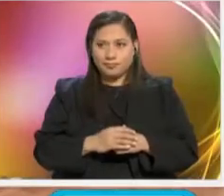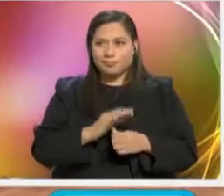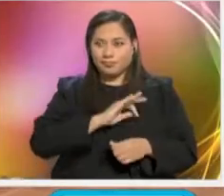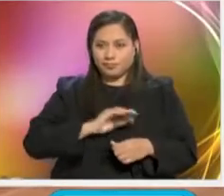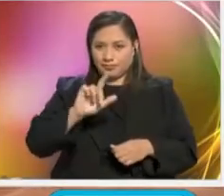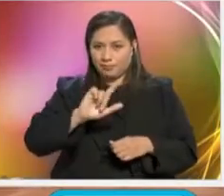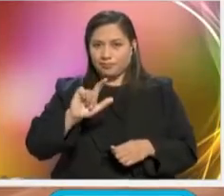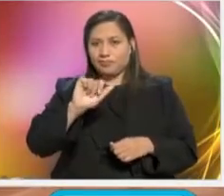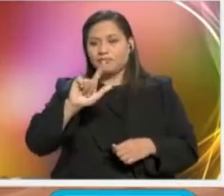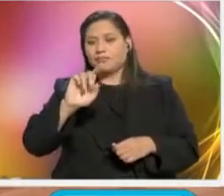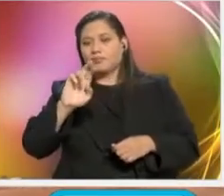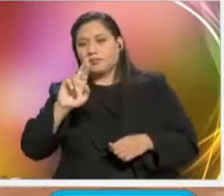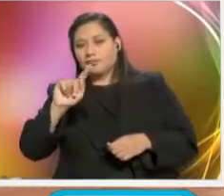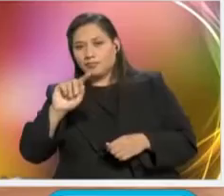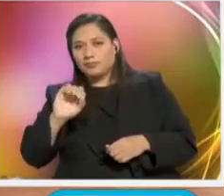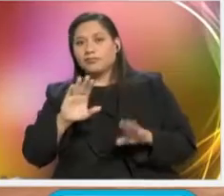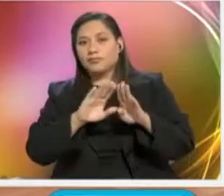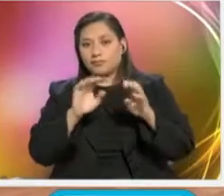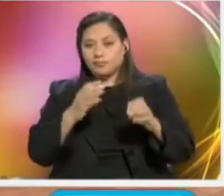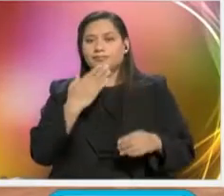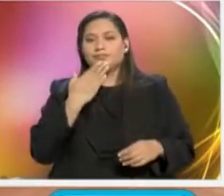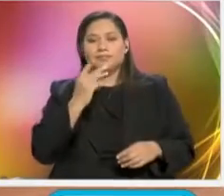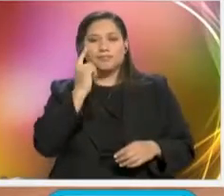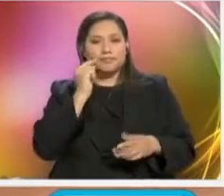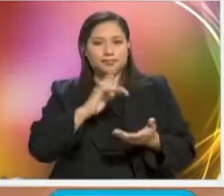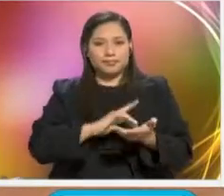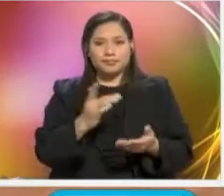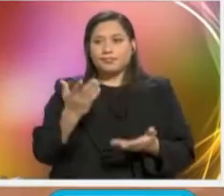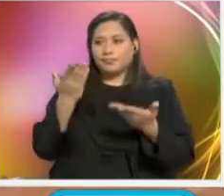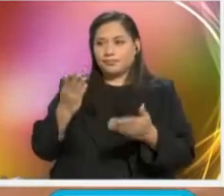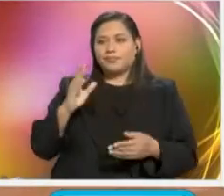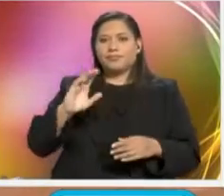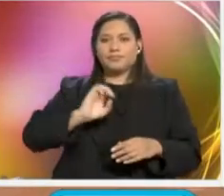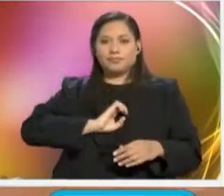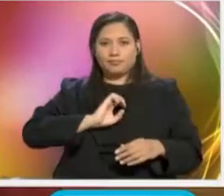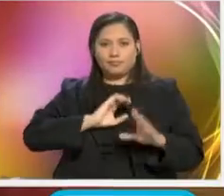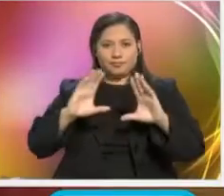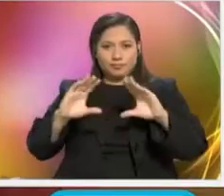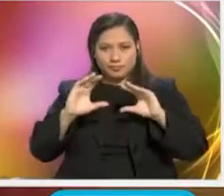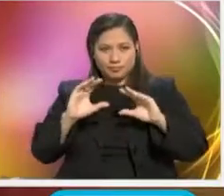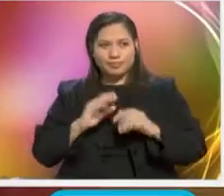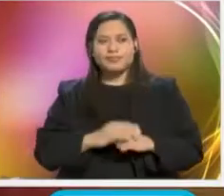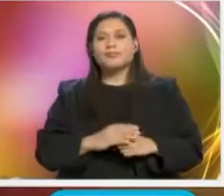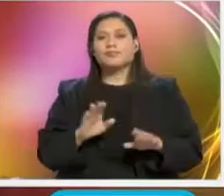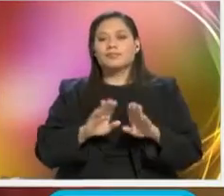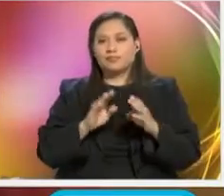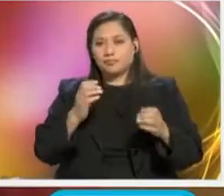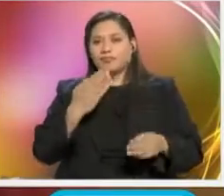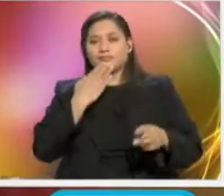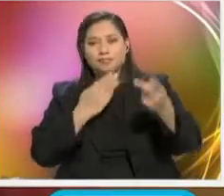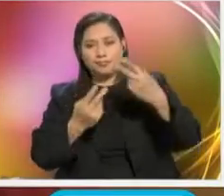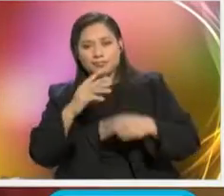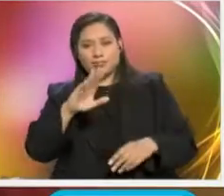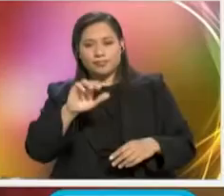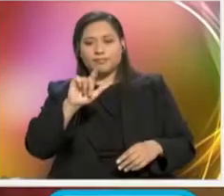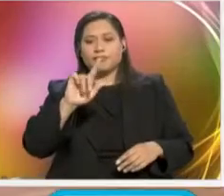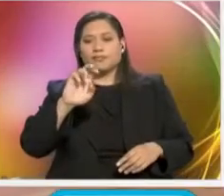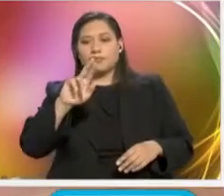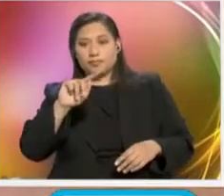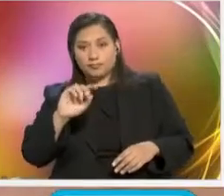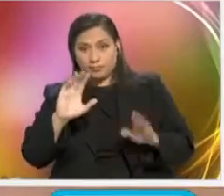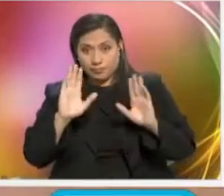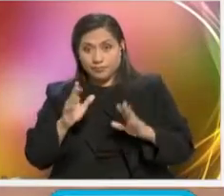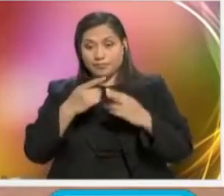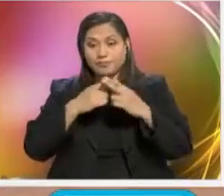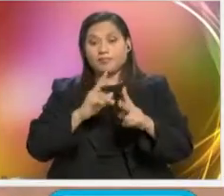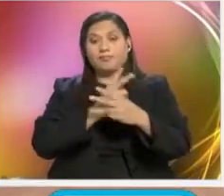Feliz lunes, Alberto Stuart, ¿cómo estás? Bien, Quique, gracias. Nuestro Gracias, coach. Paola. ¿Cómo estás? Muy bien. Bienvenido. Paola. Oye, Alberto, pues ya llegaron